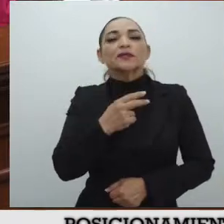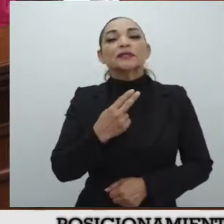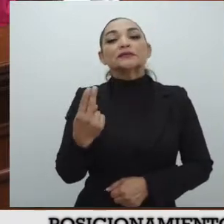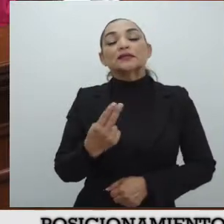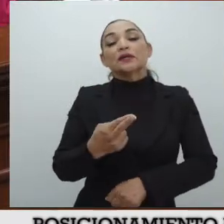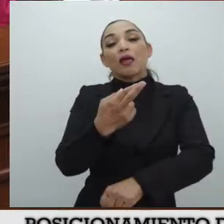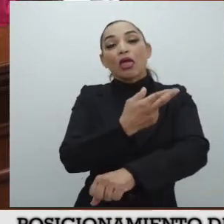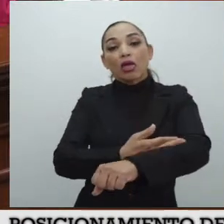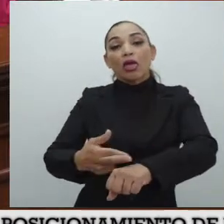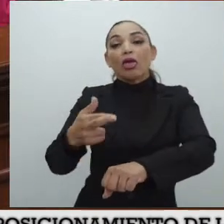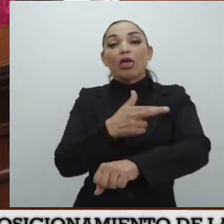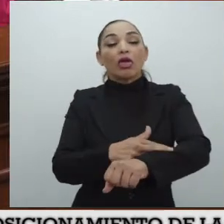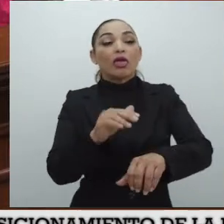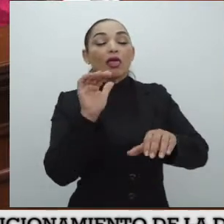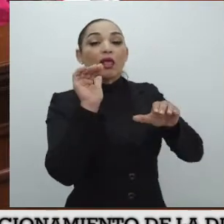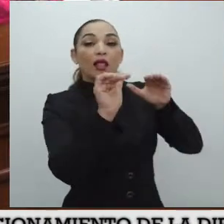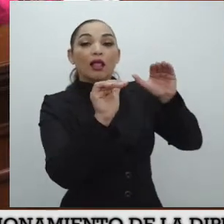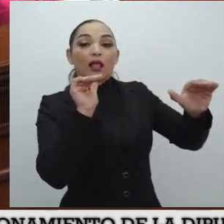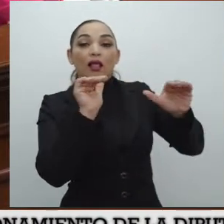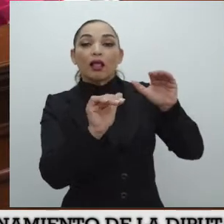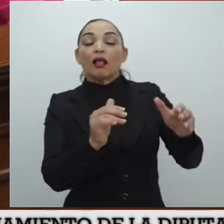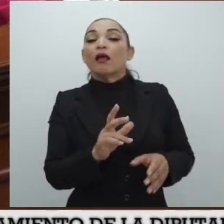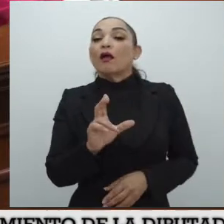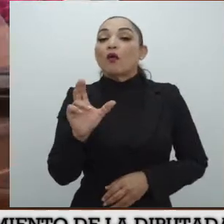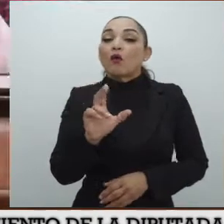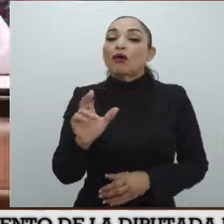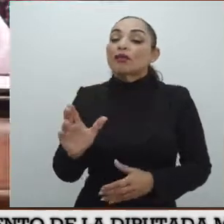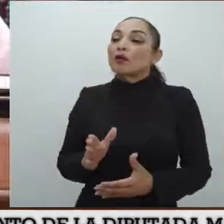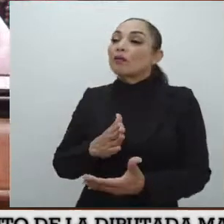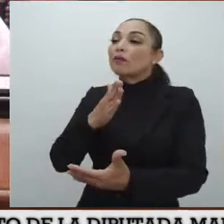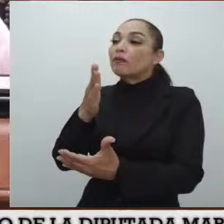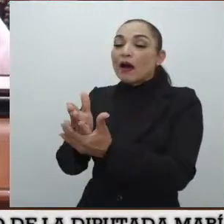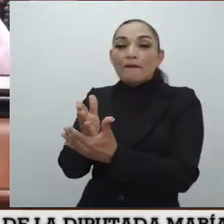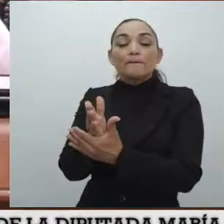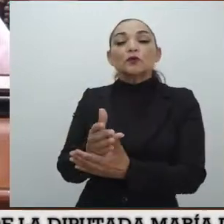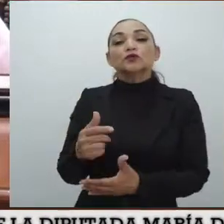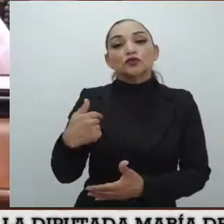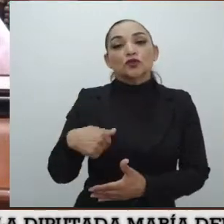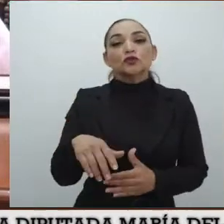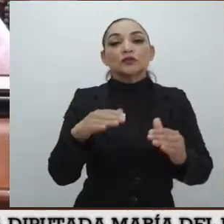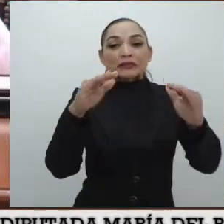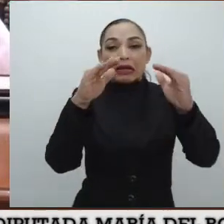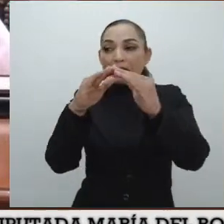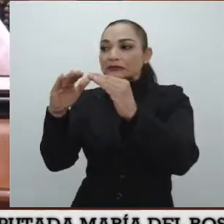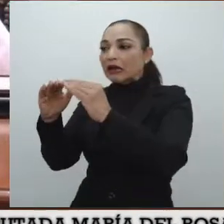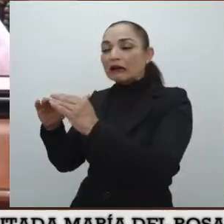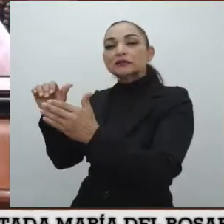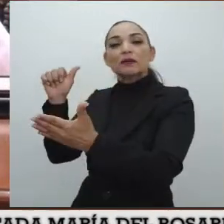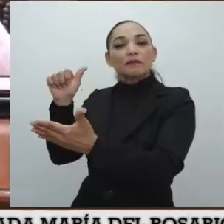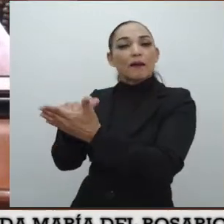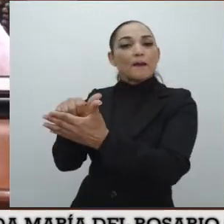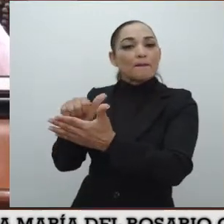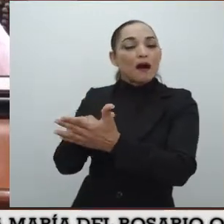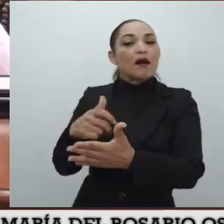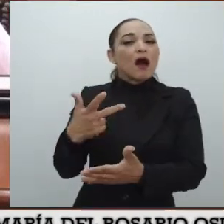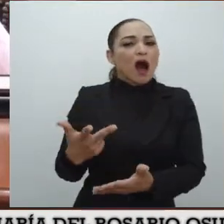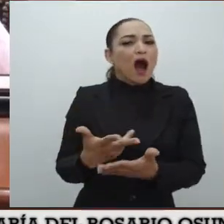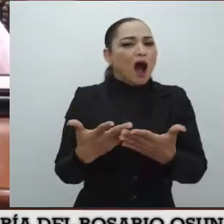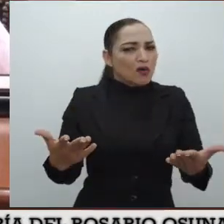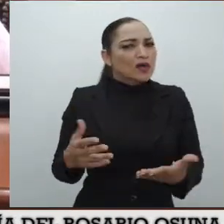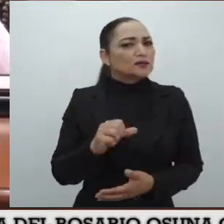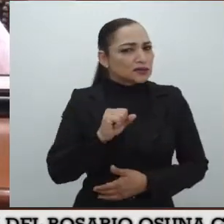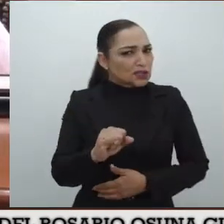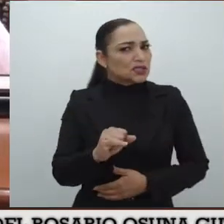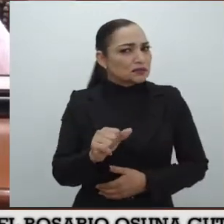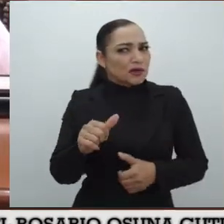gestión cuando… vamos y tocamos la puerta, hoy podemos decir que sí nos atienden. El caso